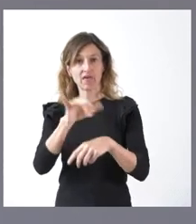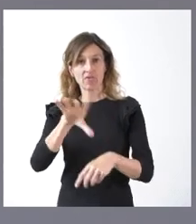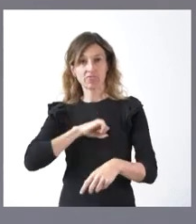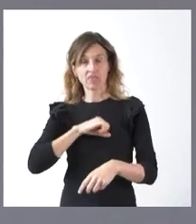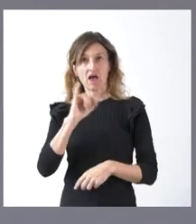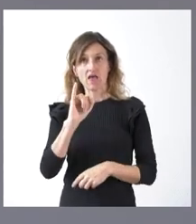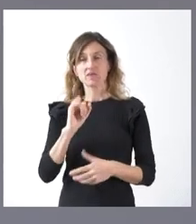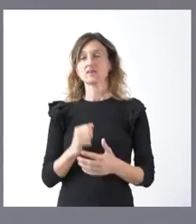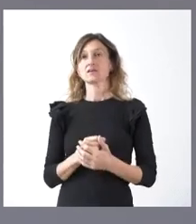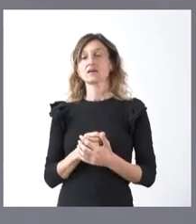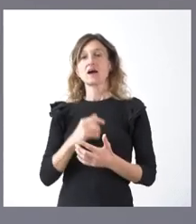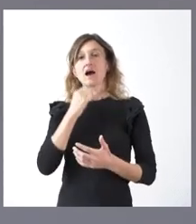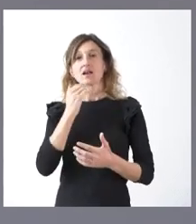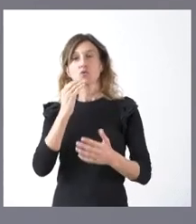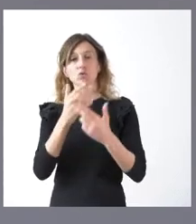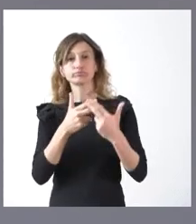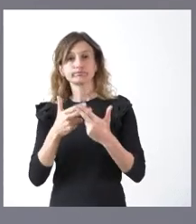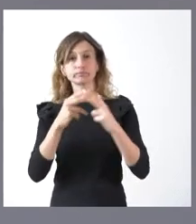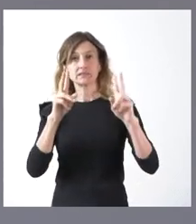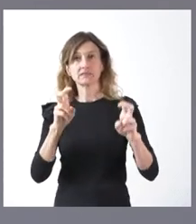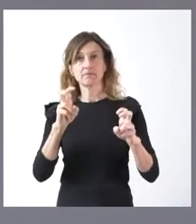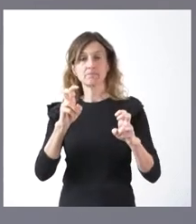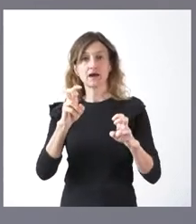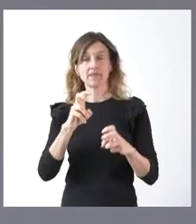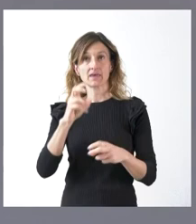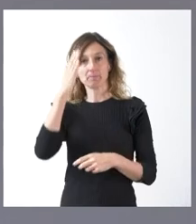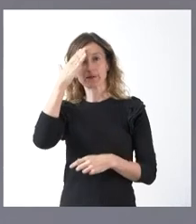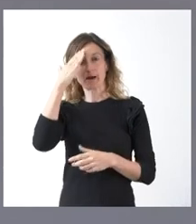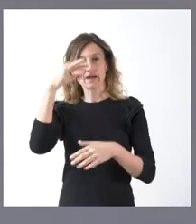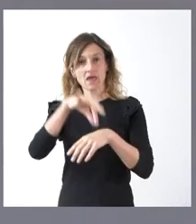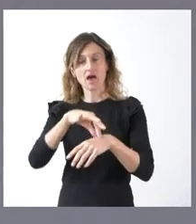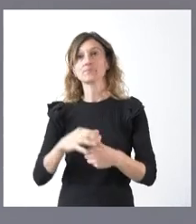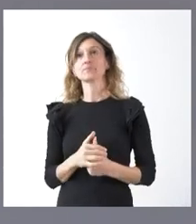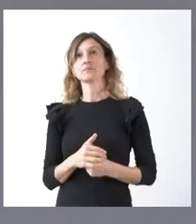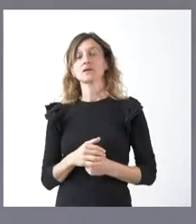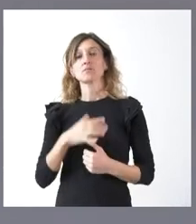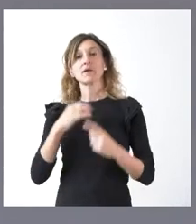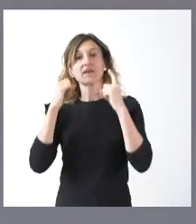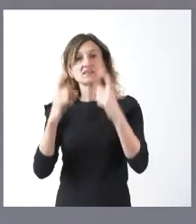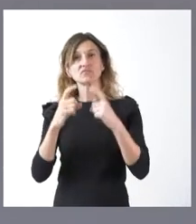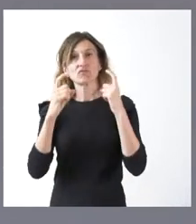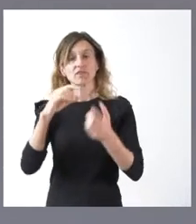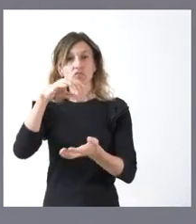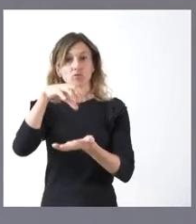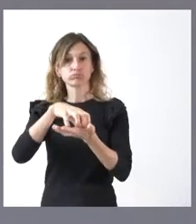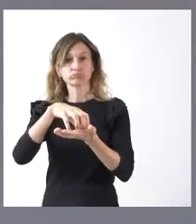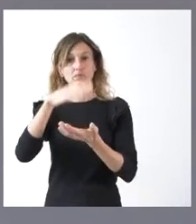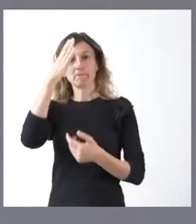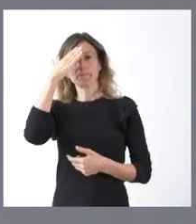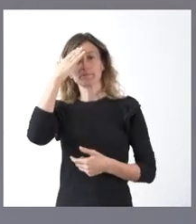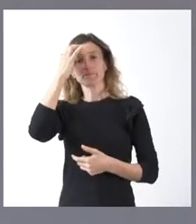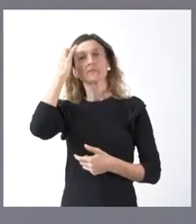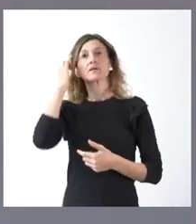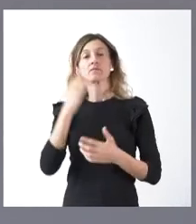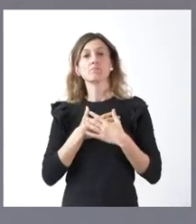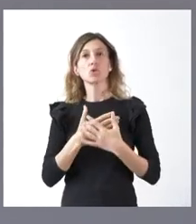requieren algún tipo de asistencia en el ámbito de primaria pues podamos hacer este esfuerzo de primaria y podemos ofrecer aquellos profesionales que de